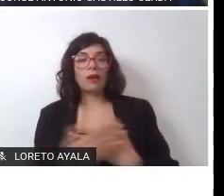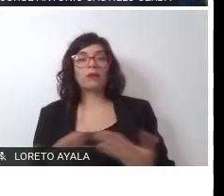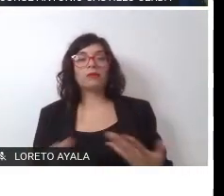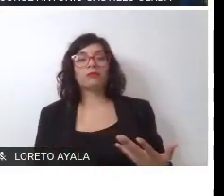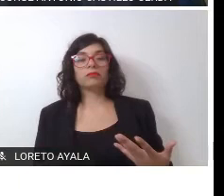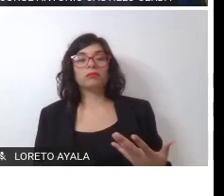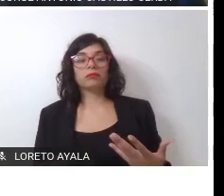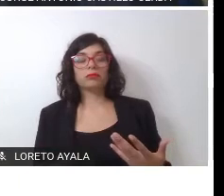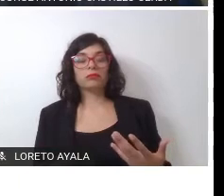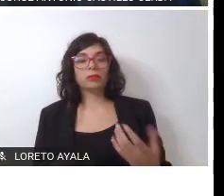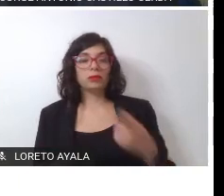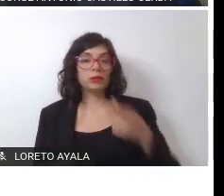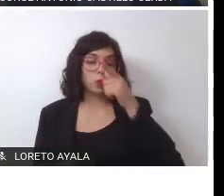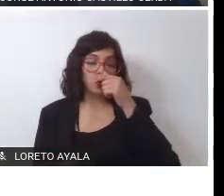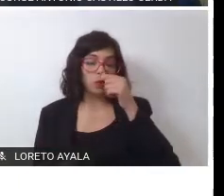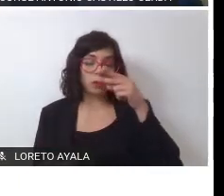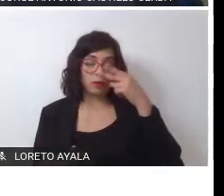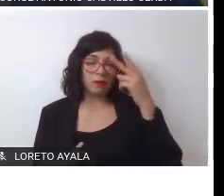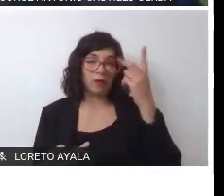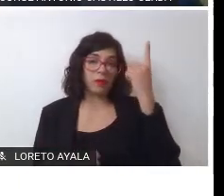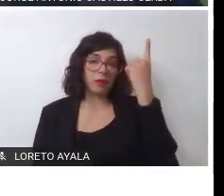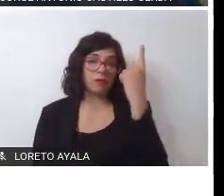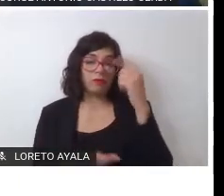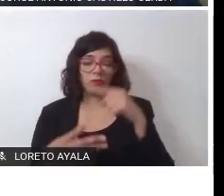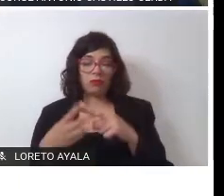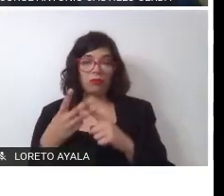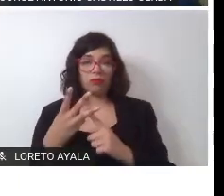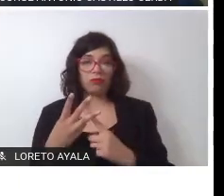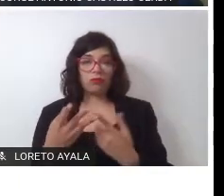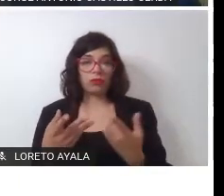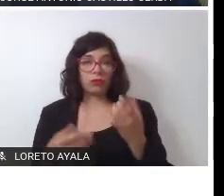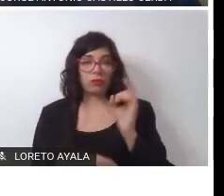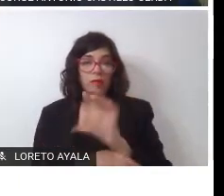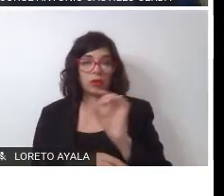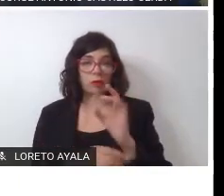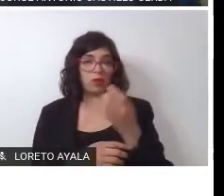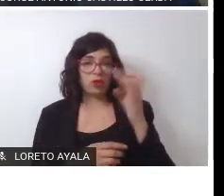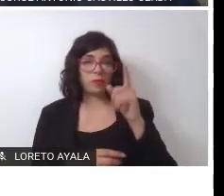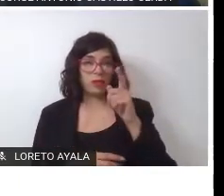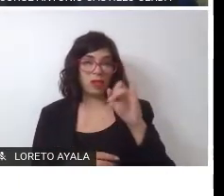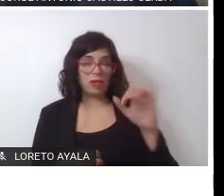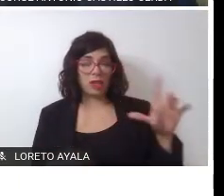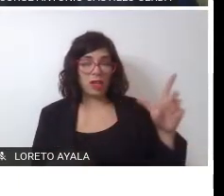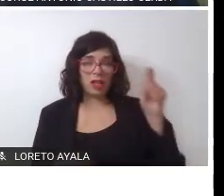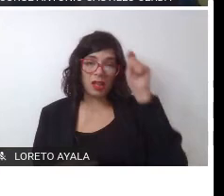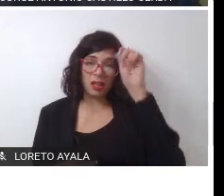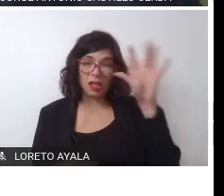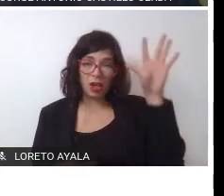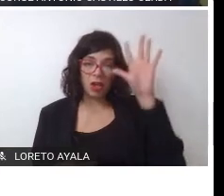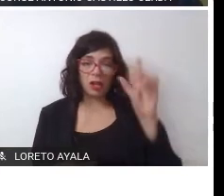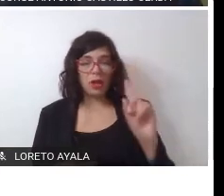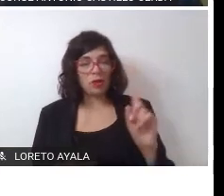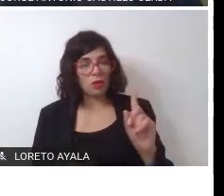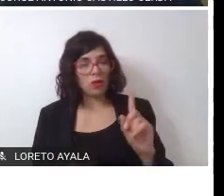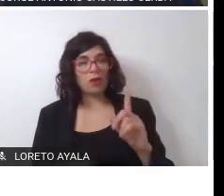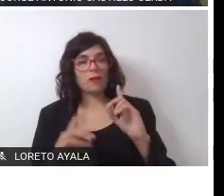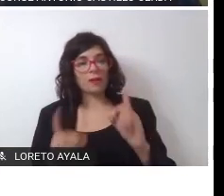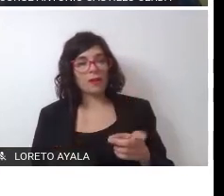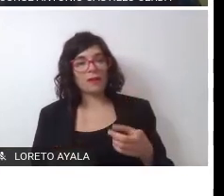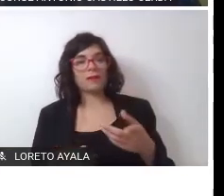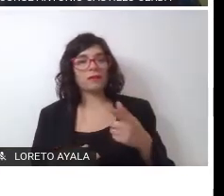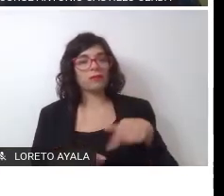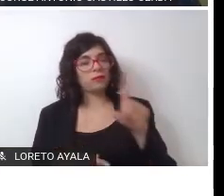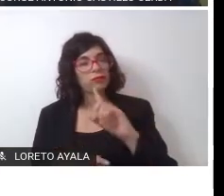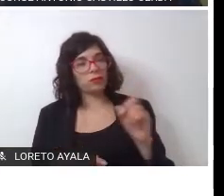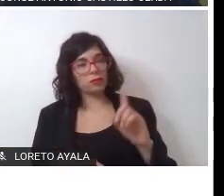estar octubre, noviembre y diciembre enviando guías solo desde lo teórico, creo que no es lo prudente para